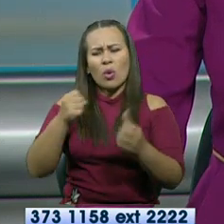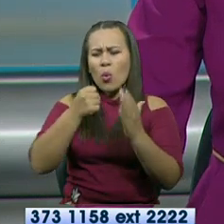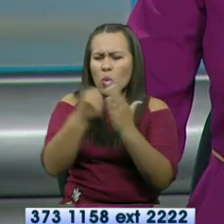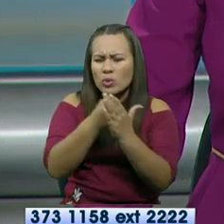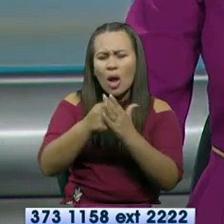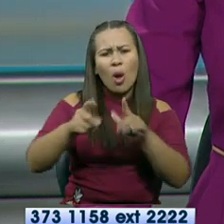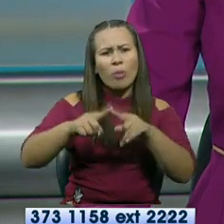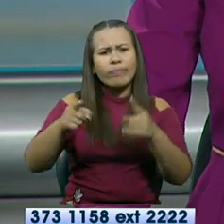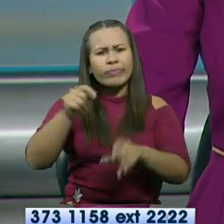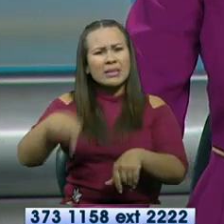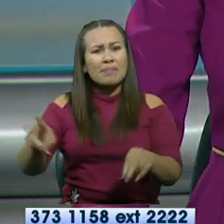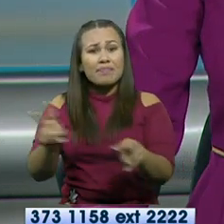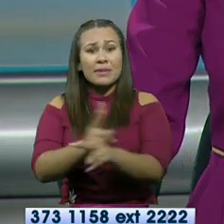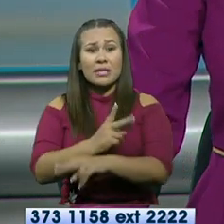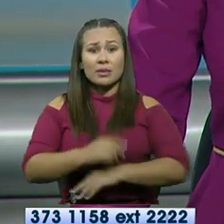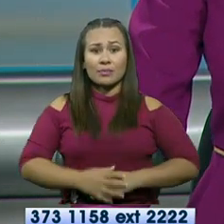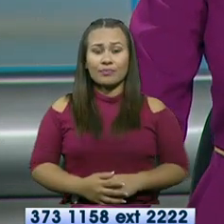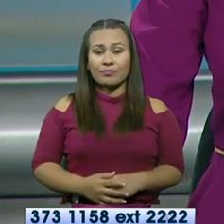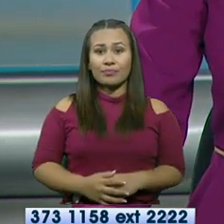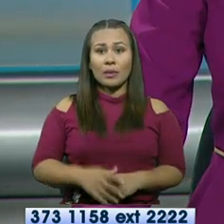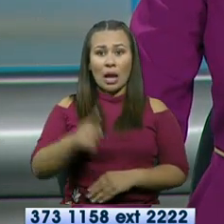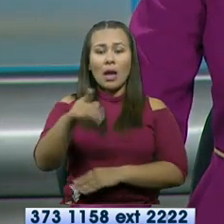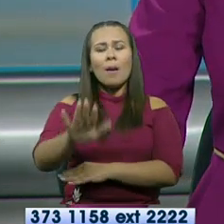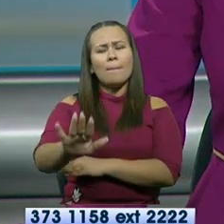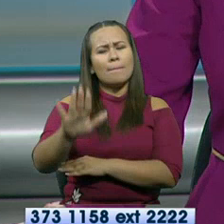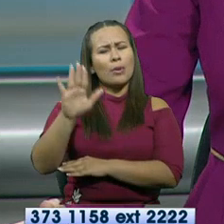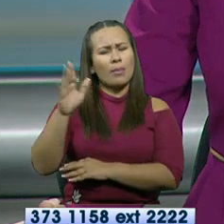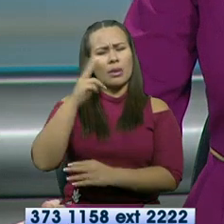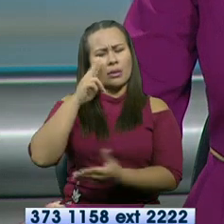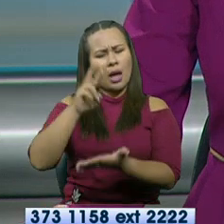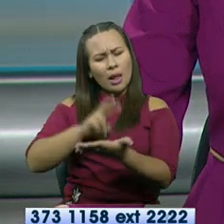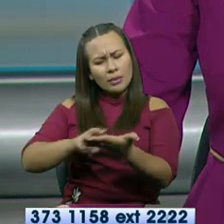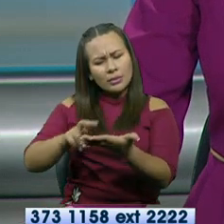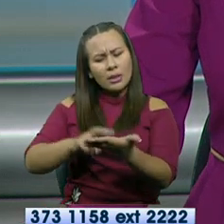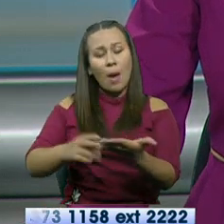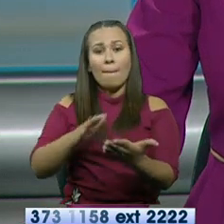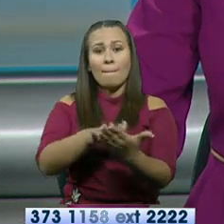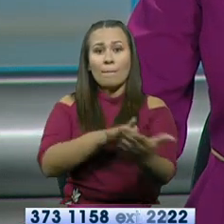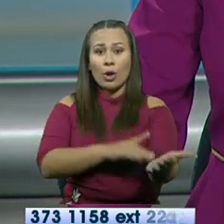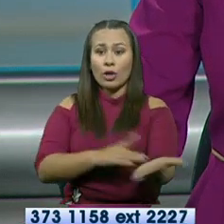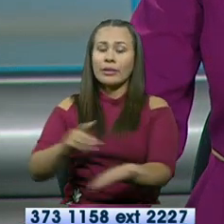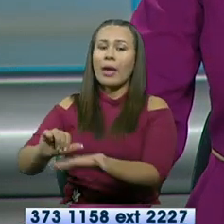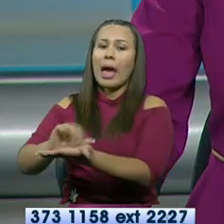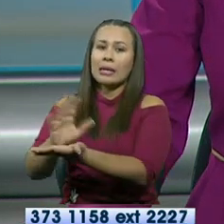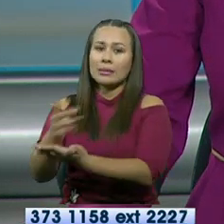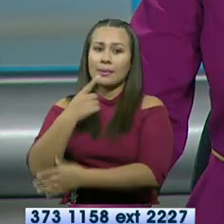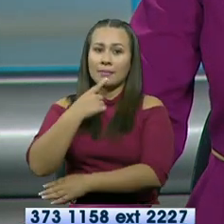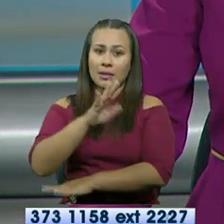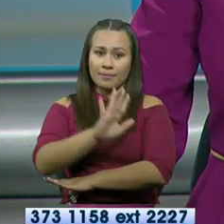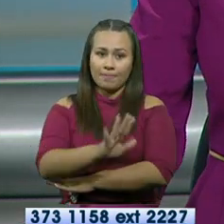el país. Desde la Asamblea hay el compromiso de revisar el proyecto y darle un trámite inmediato.